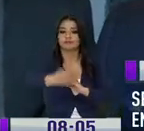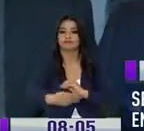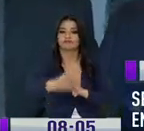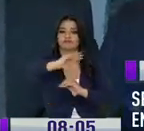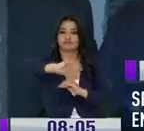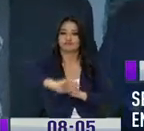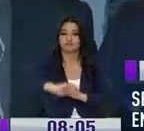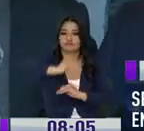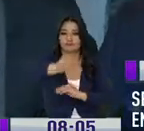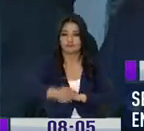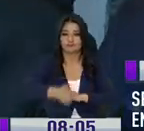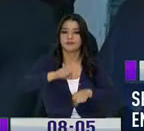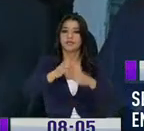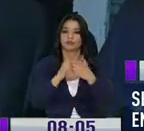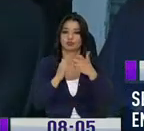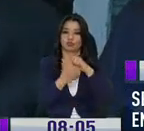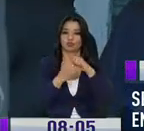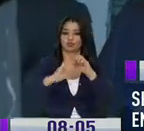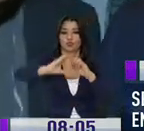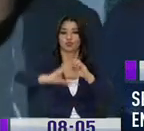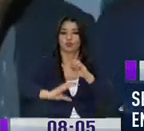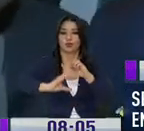de la estructura de ladrillo